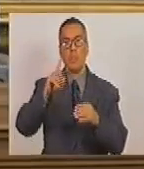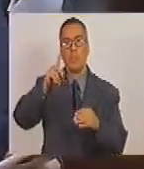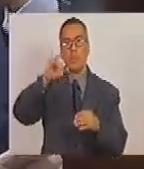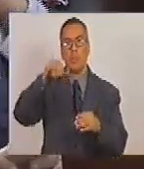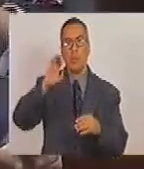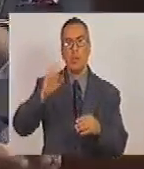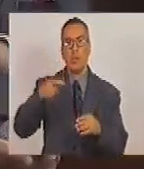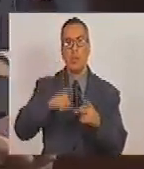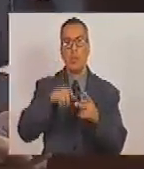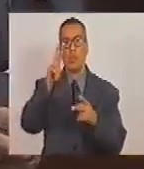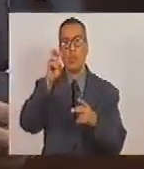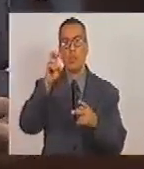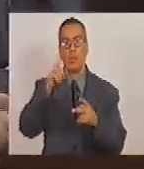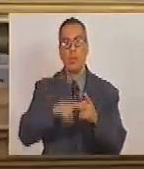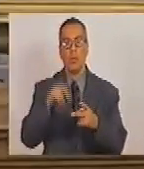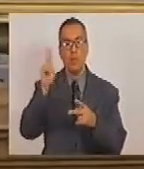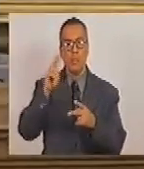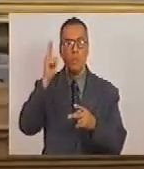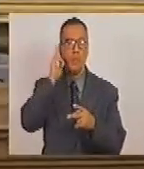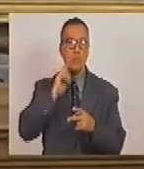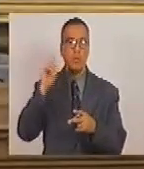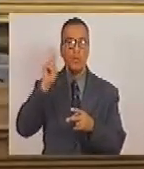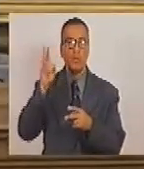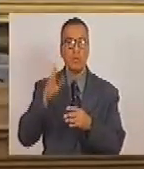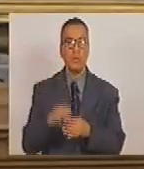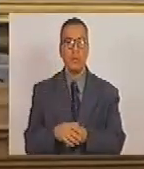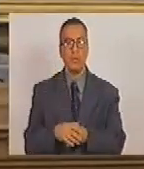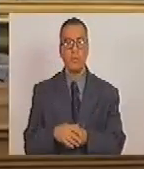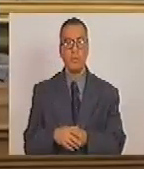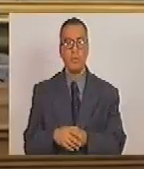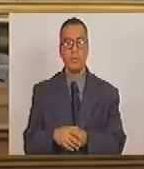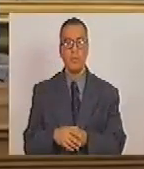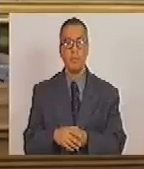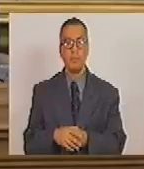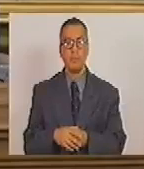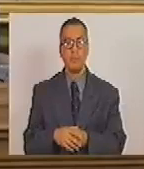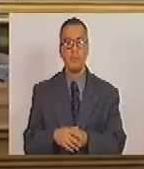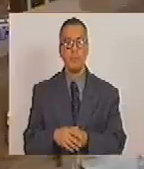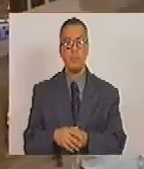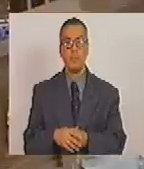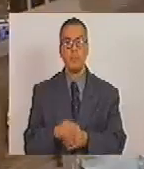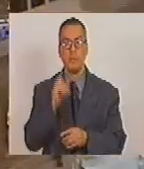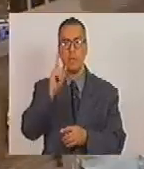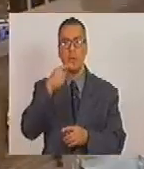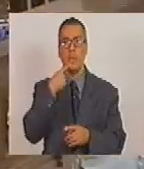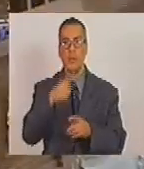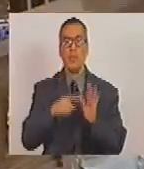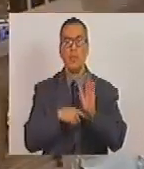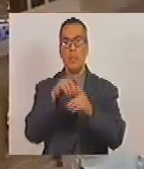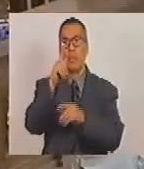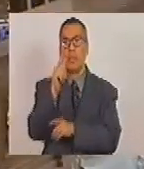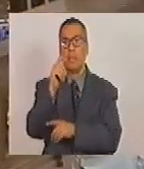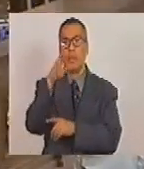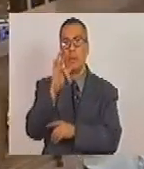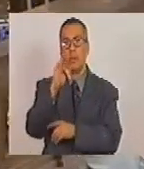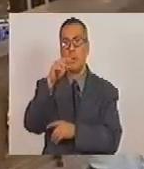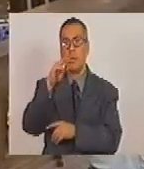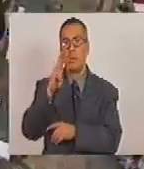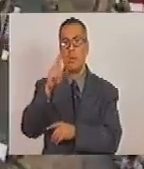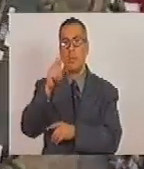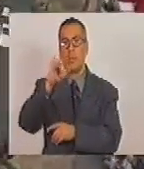nuevo cardenal en la República Bolivariana de Venezuela. Voy a dejar en el derecho de palabra al diputado Fernando Bastidas.